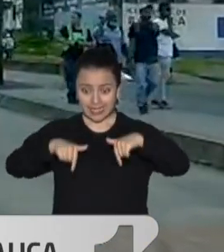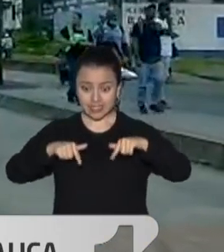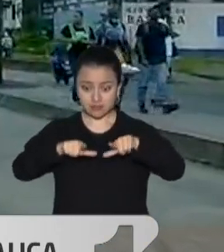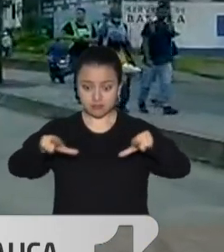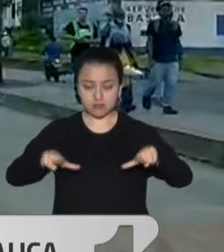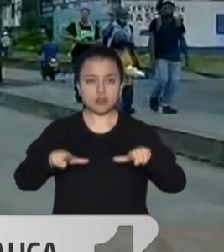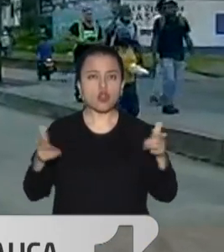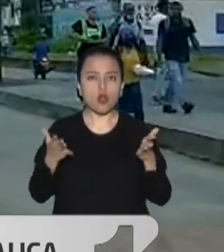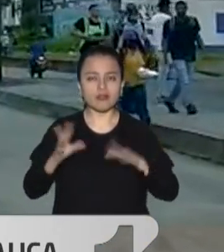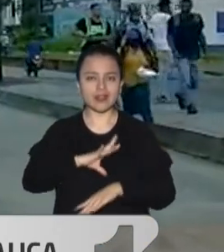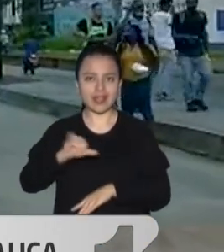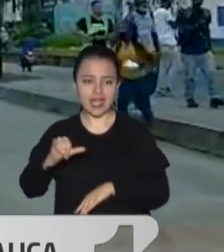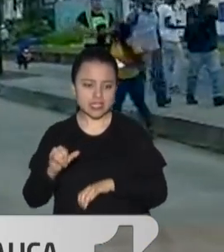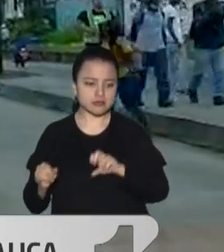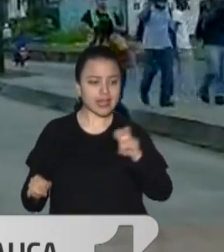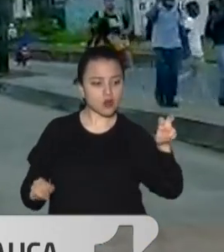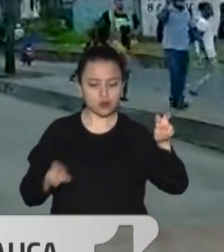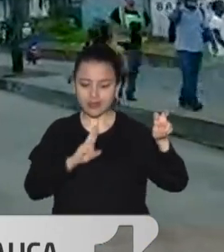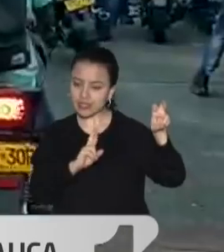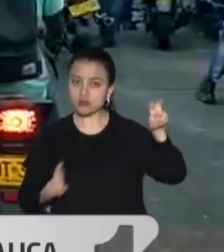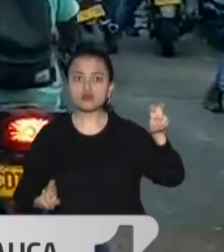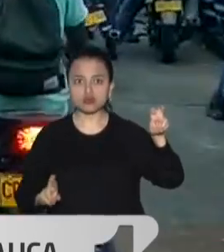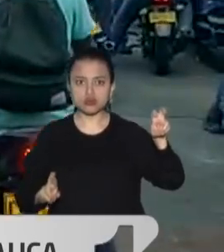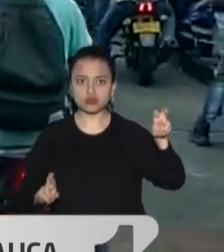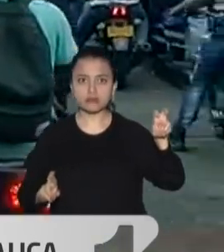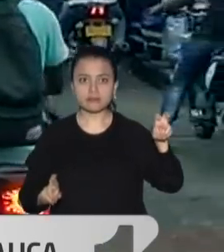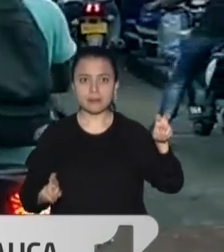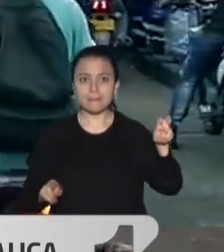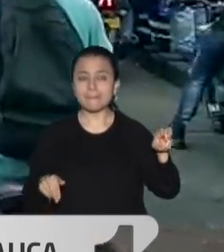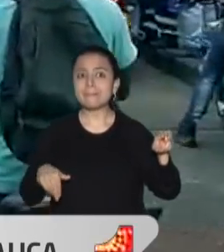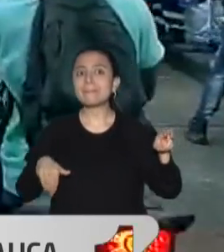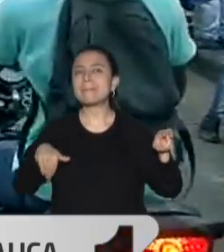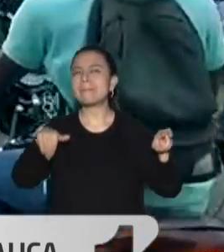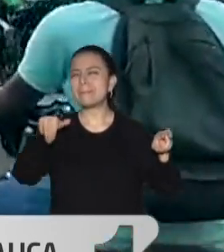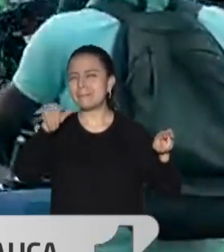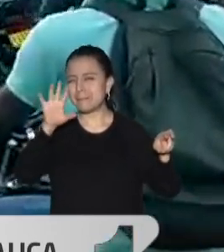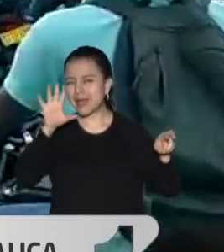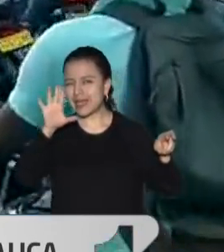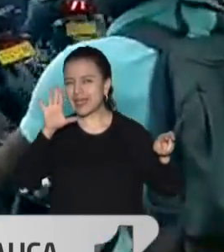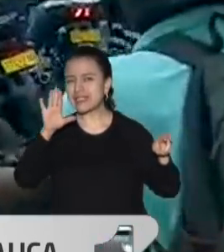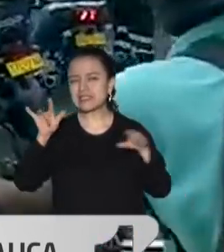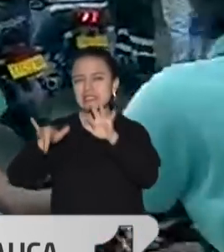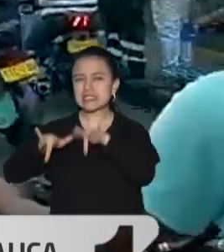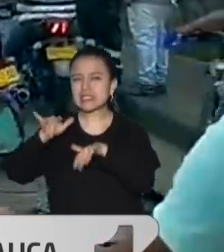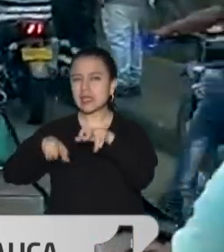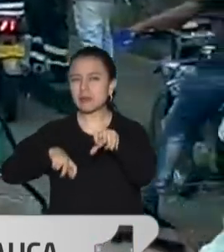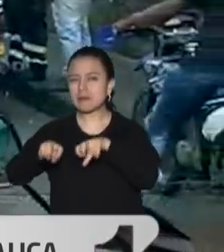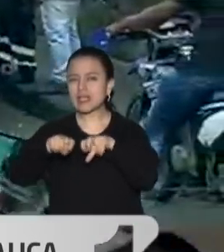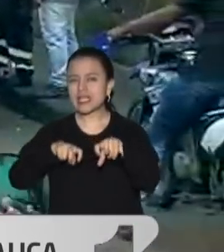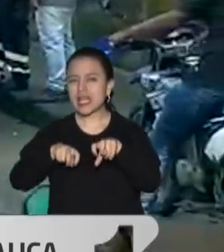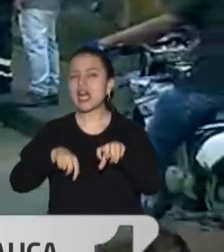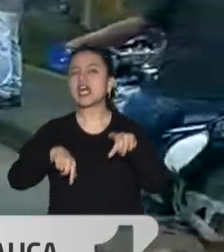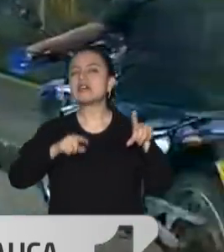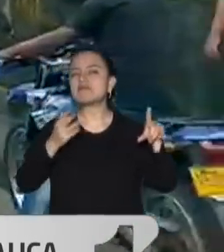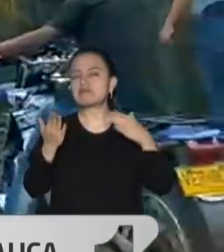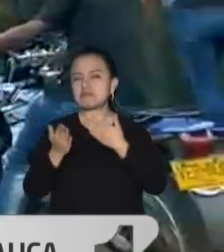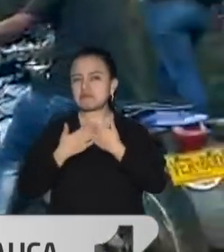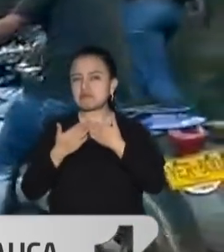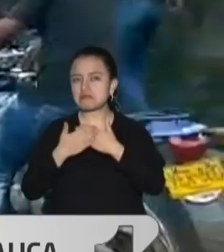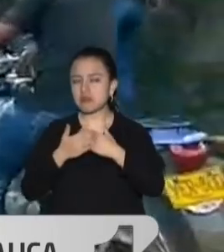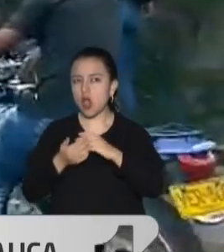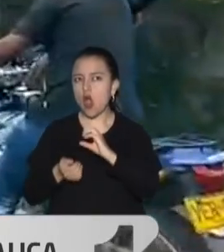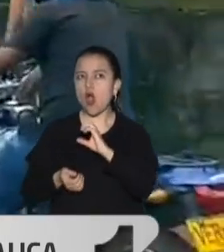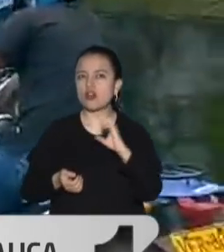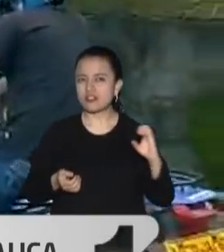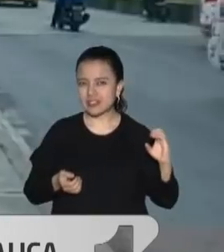en el norte, en el sur de la ciudad específicamente. A esta hora, según la Secretaría de Movilidad, todavía el occidente se